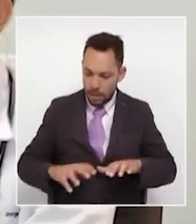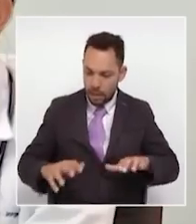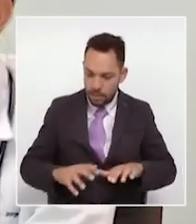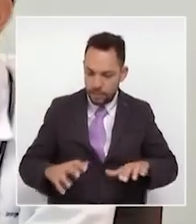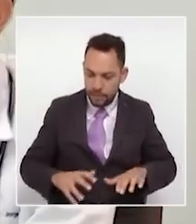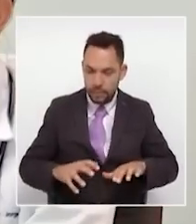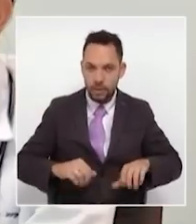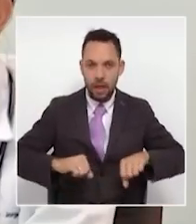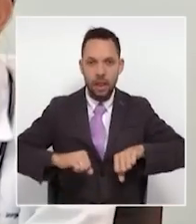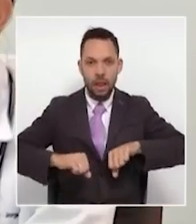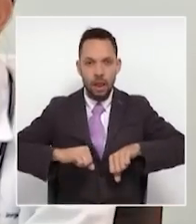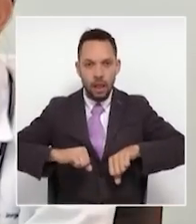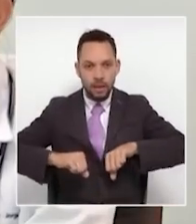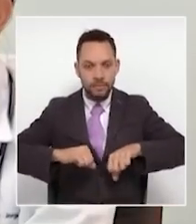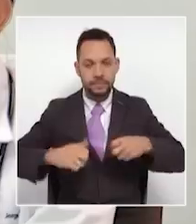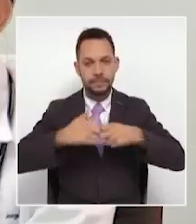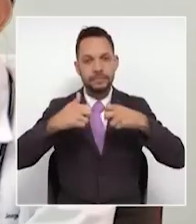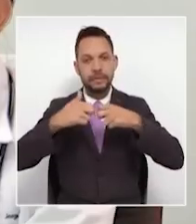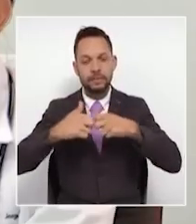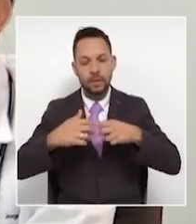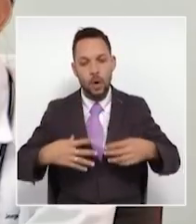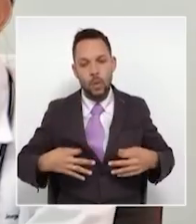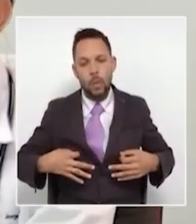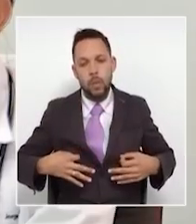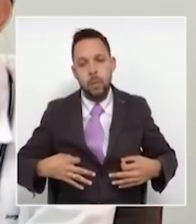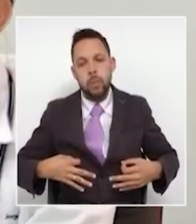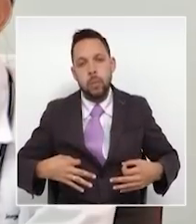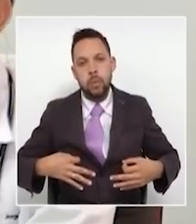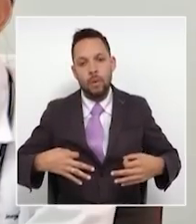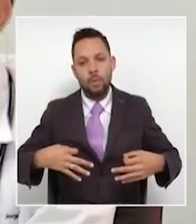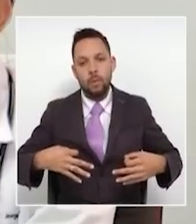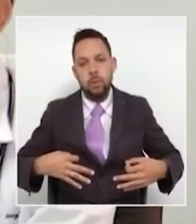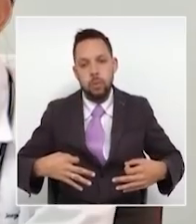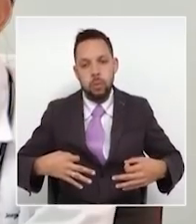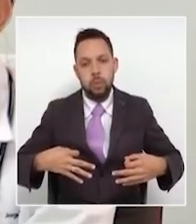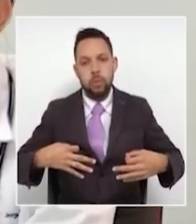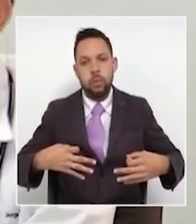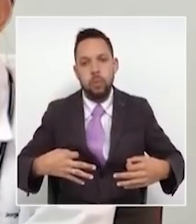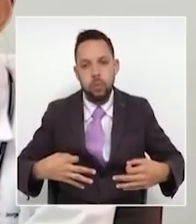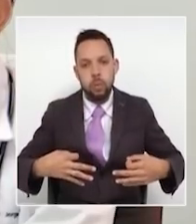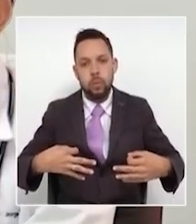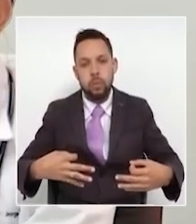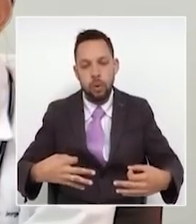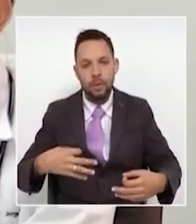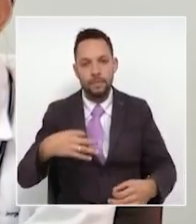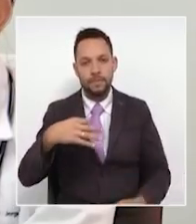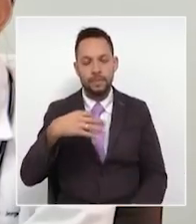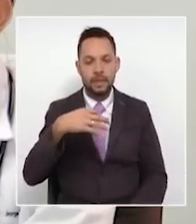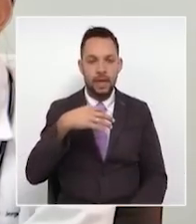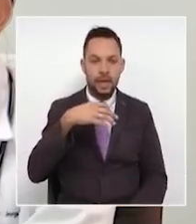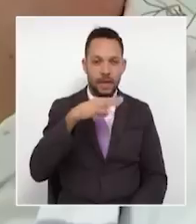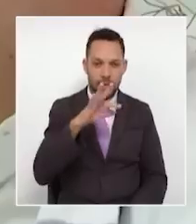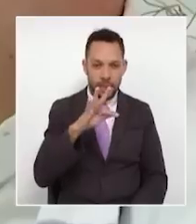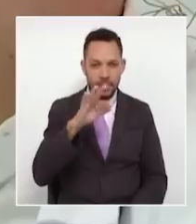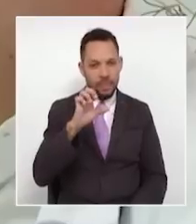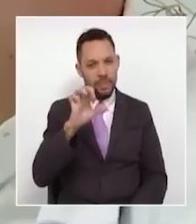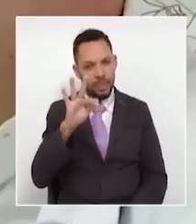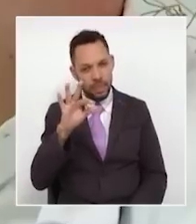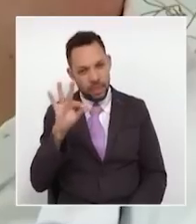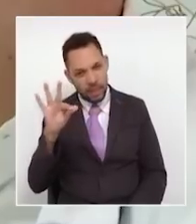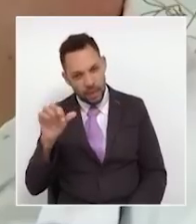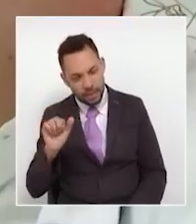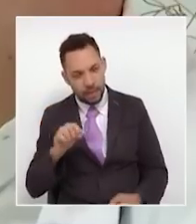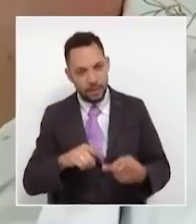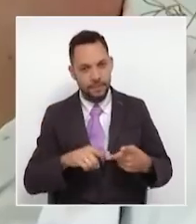predominar las ondas de frecuencia lenta si ondas delta ondas theta contar ondas